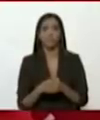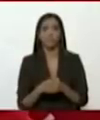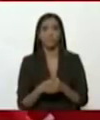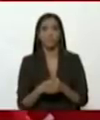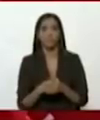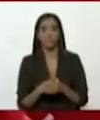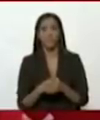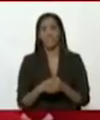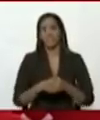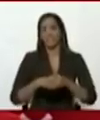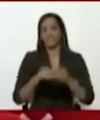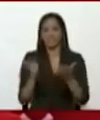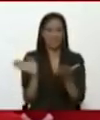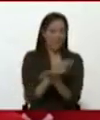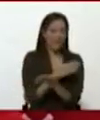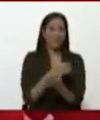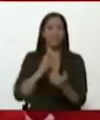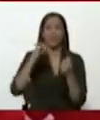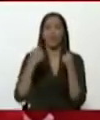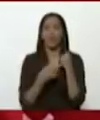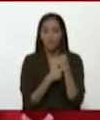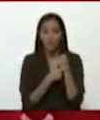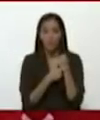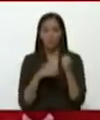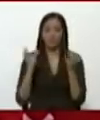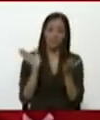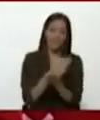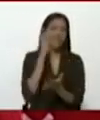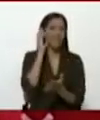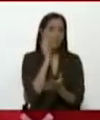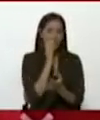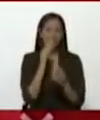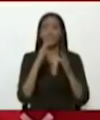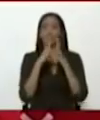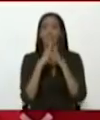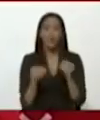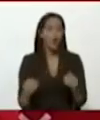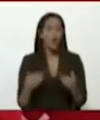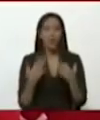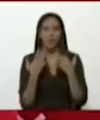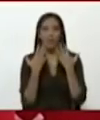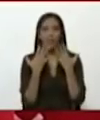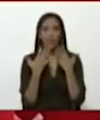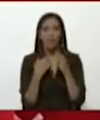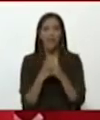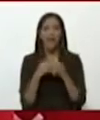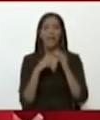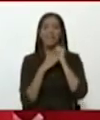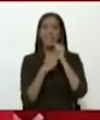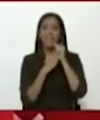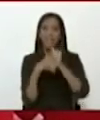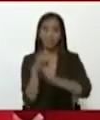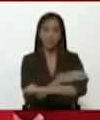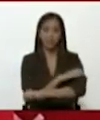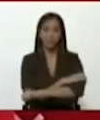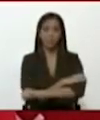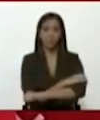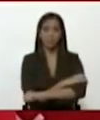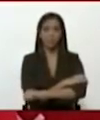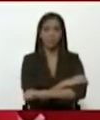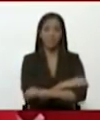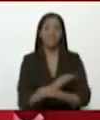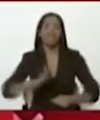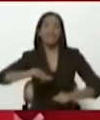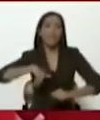de Guaidó, salían de Enrique Capriles, salían de todo lo que lo oliera al liderazgo de derecha, que